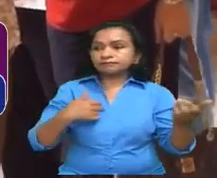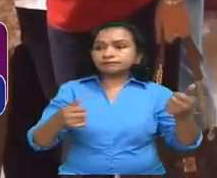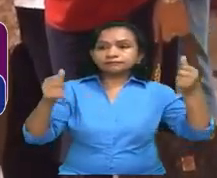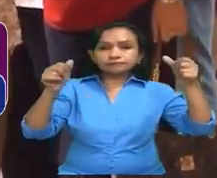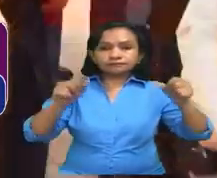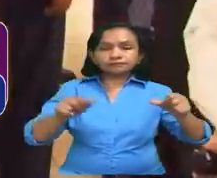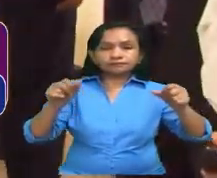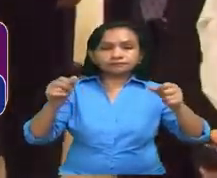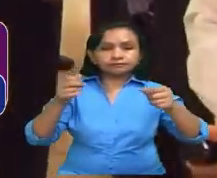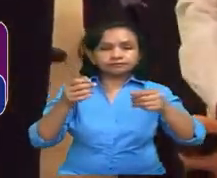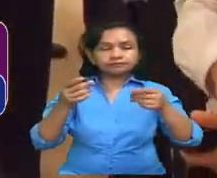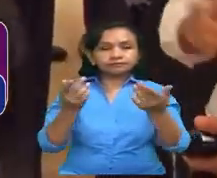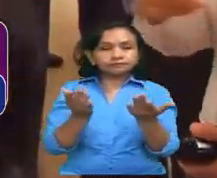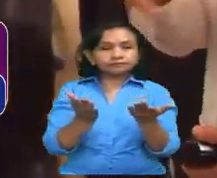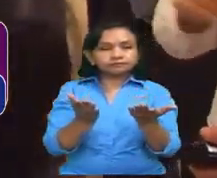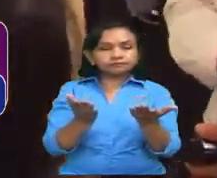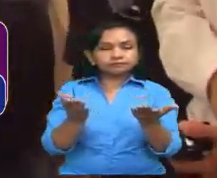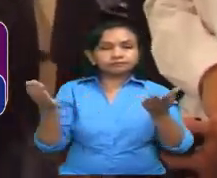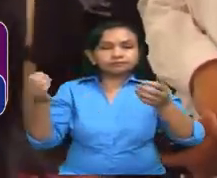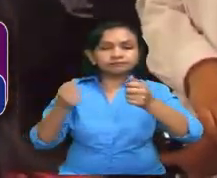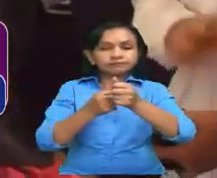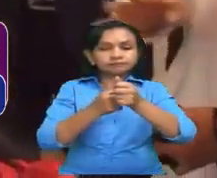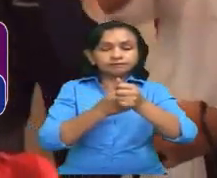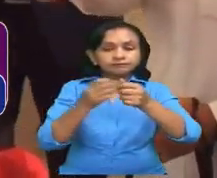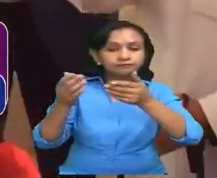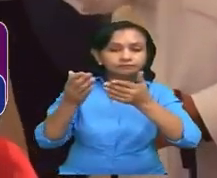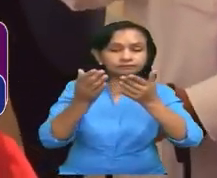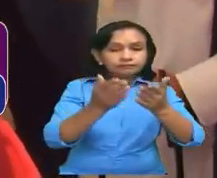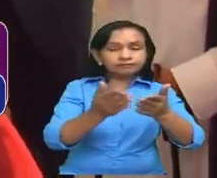está en Puerto Corinto, entiendo, y hay sí. Incluso